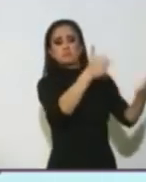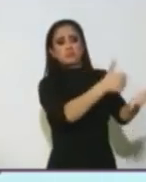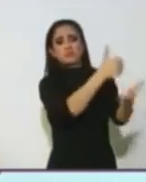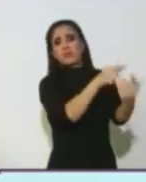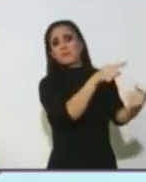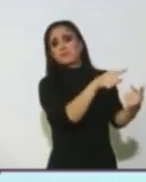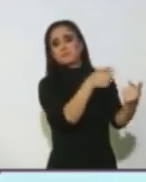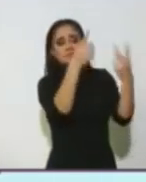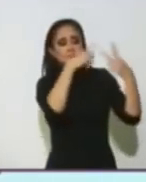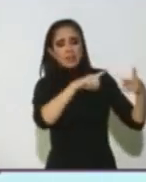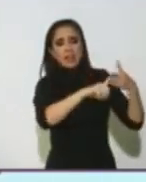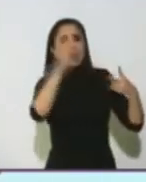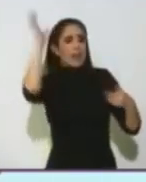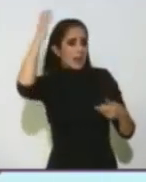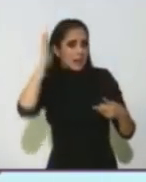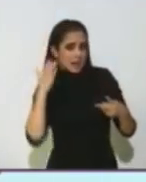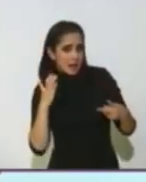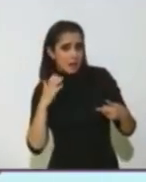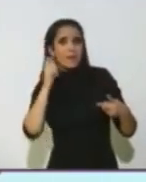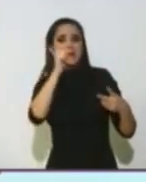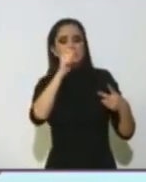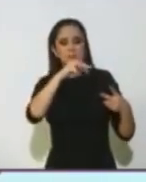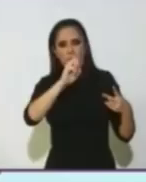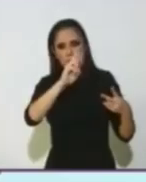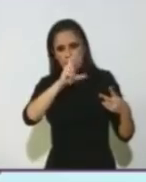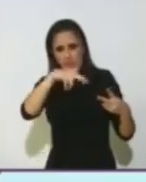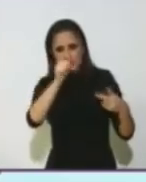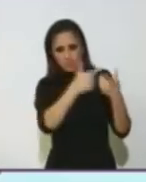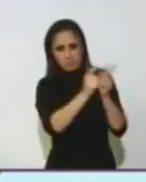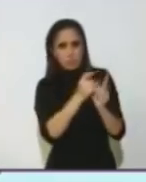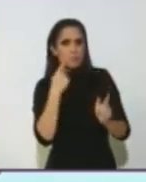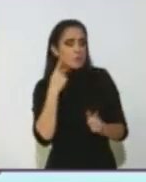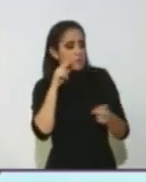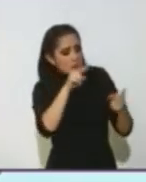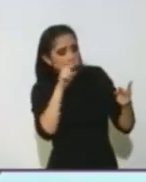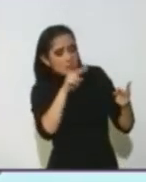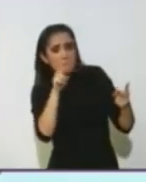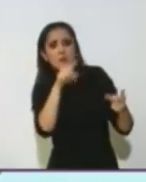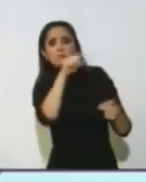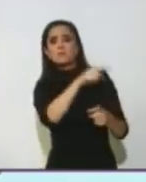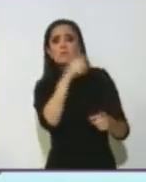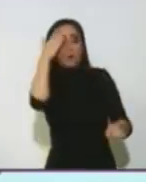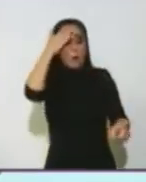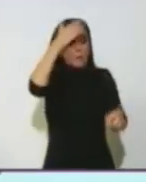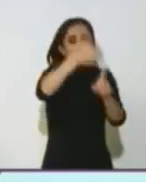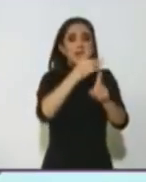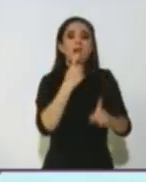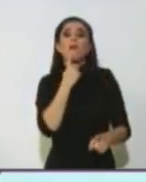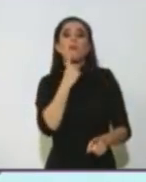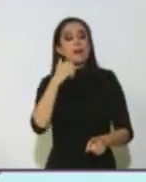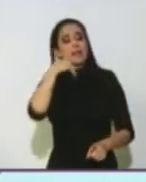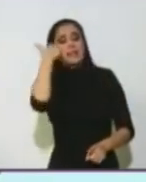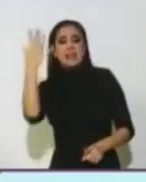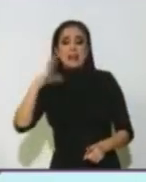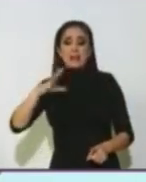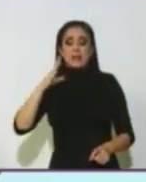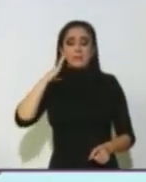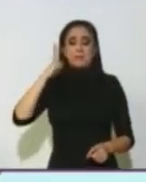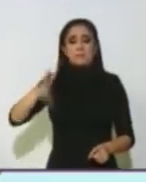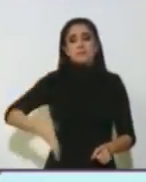claudia sheinbaum que representa parte del problema de lo mismo y que cuyo único objetivo es que lópez obrador llegue a la presidencia